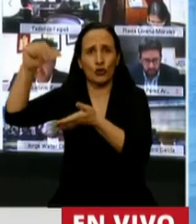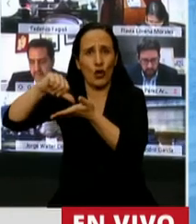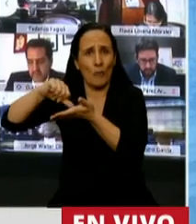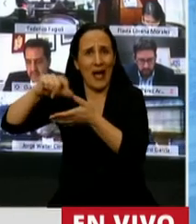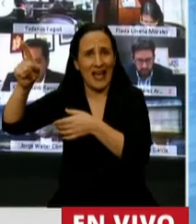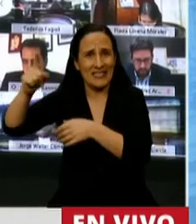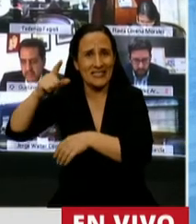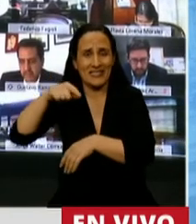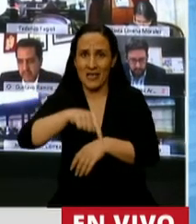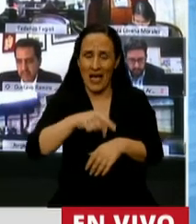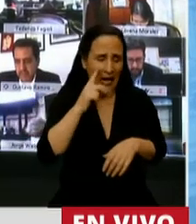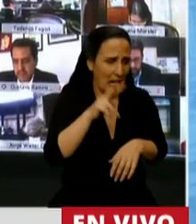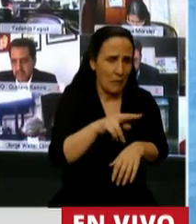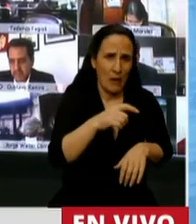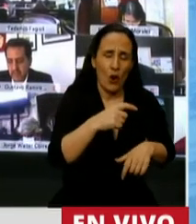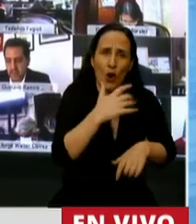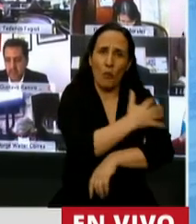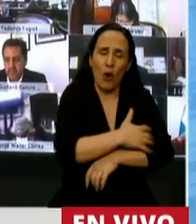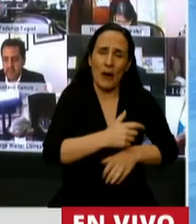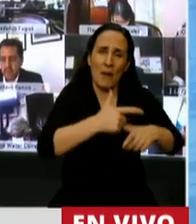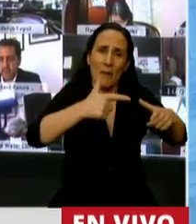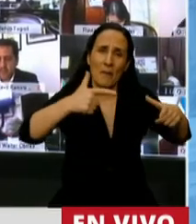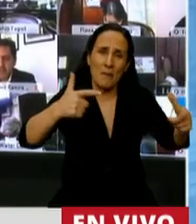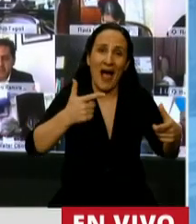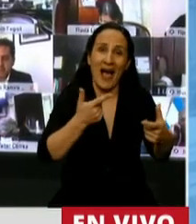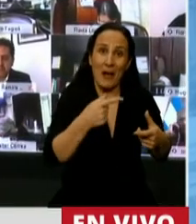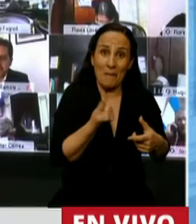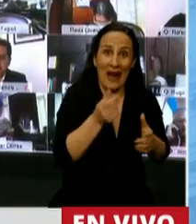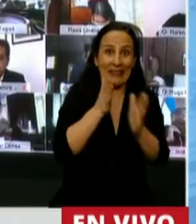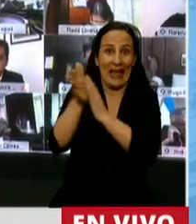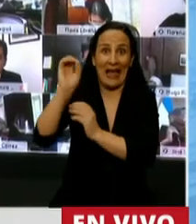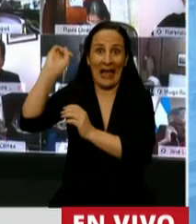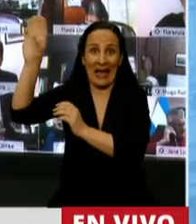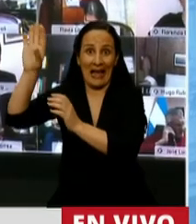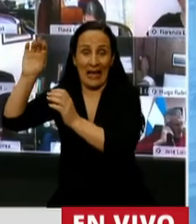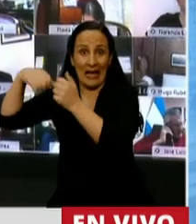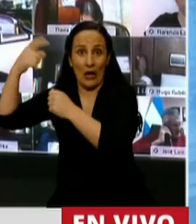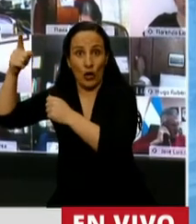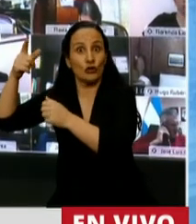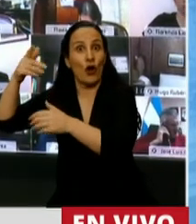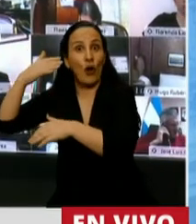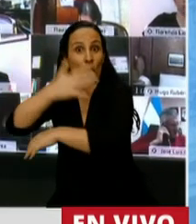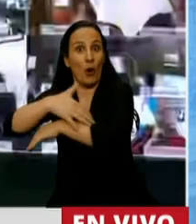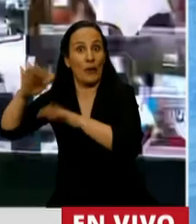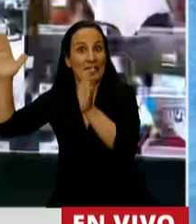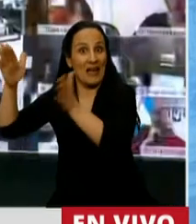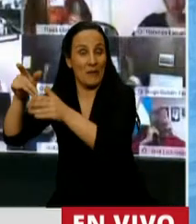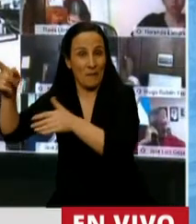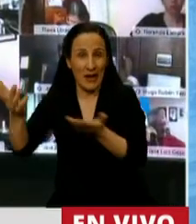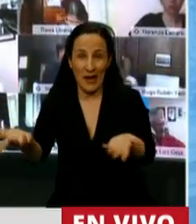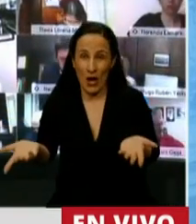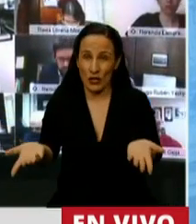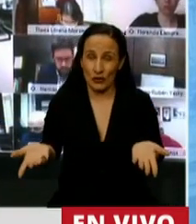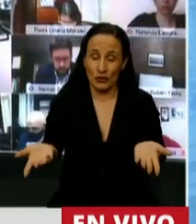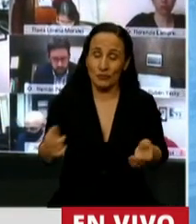observamos crecer aquí en el nuestro crece como una crecen como como plantas la pobreza esto lo que